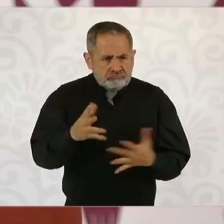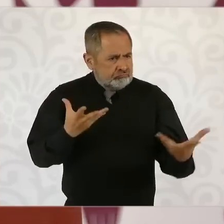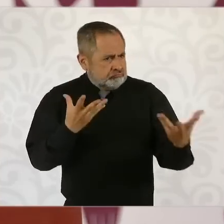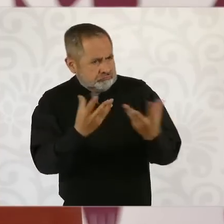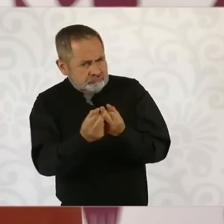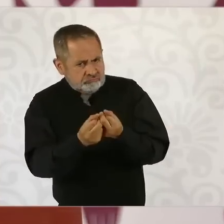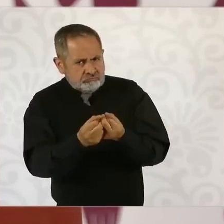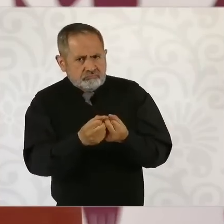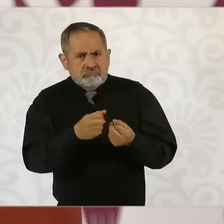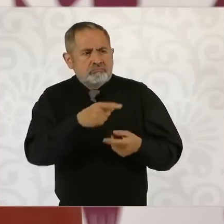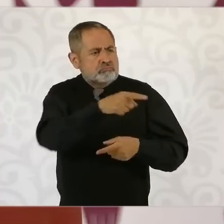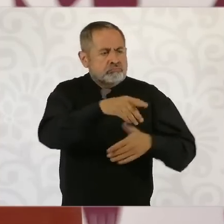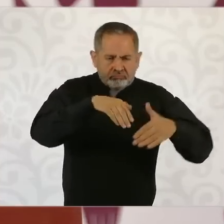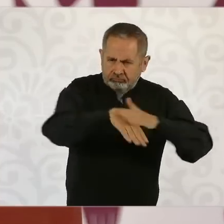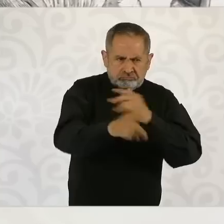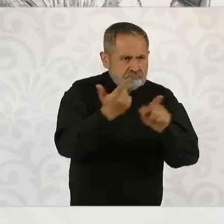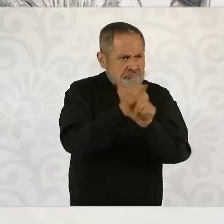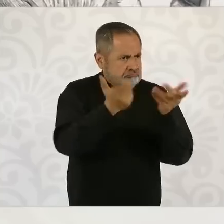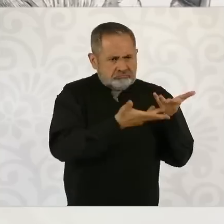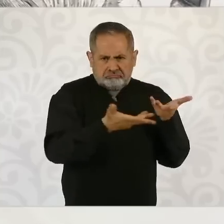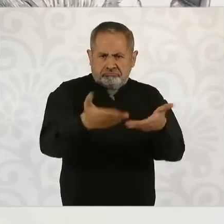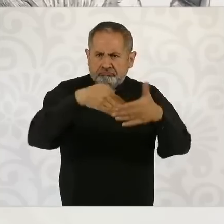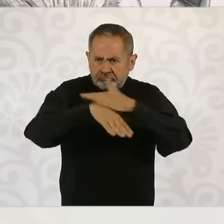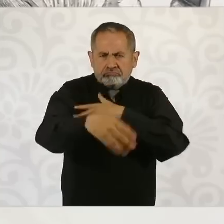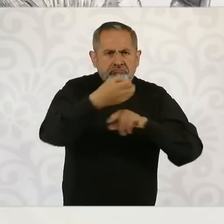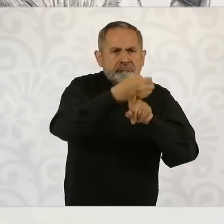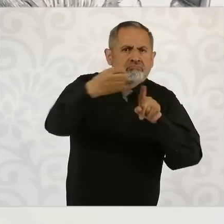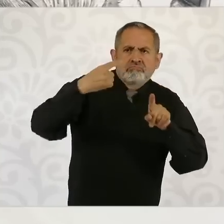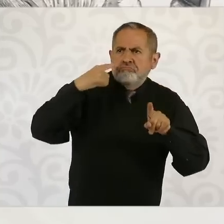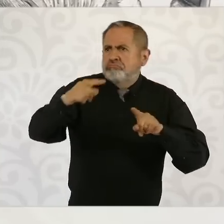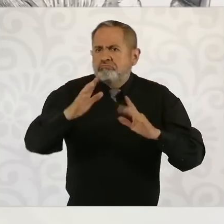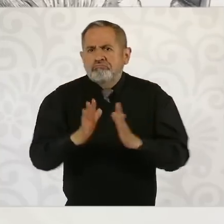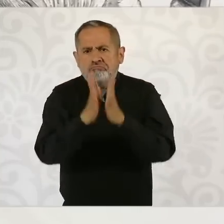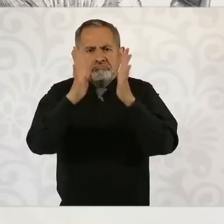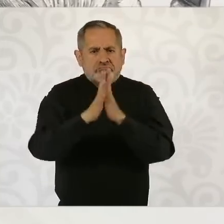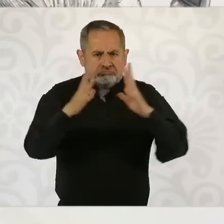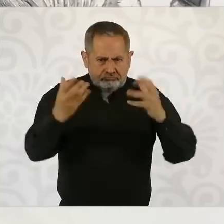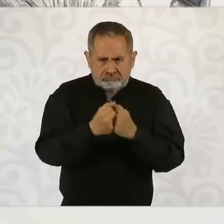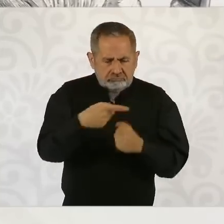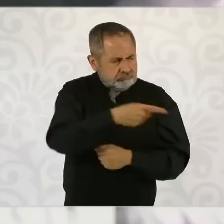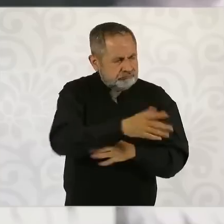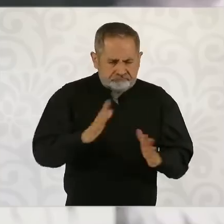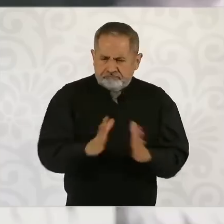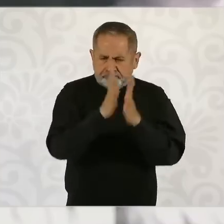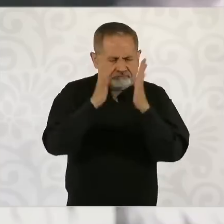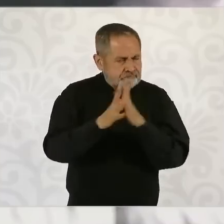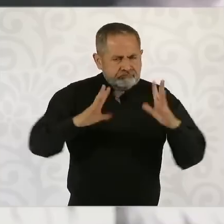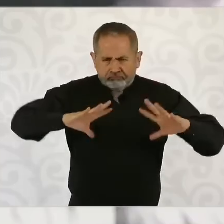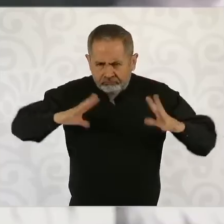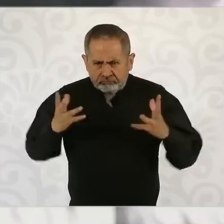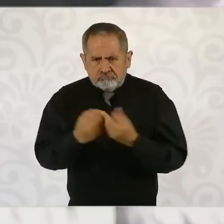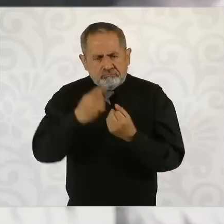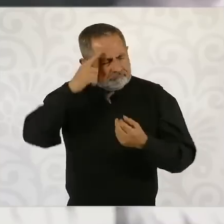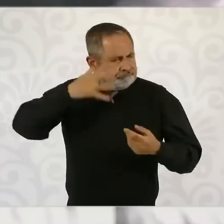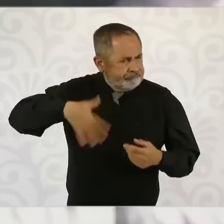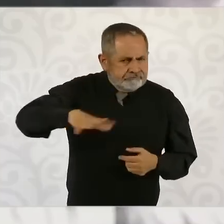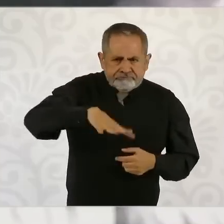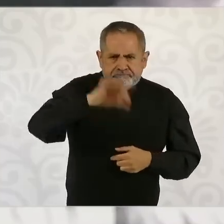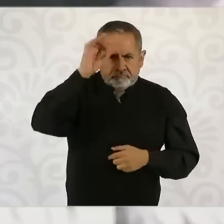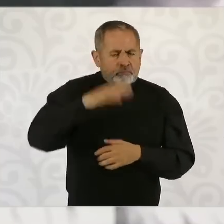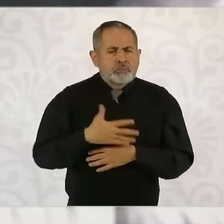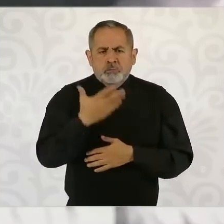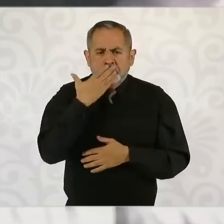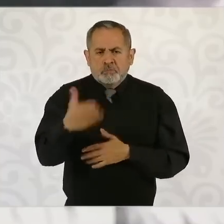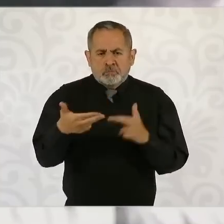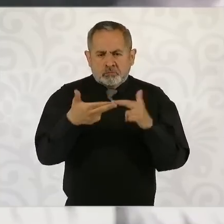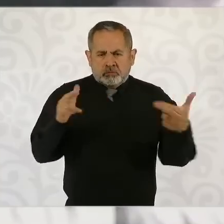con toda libertad, con todo orden, han participado en todas las funciones de búsqueda, tenemos una